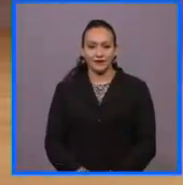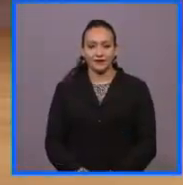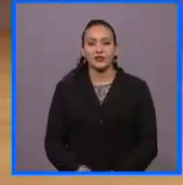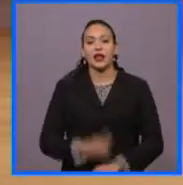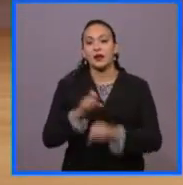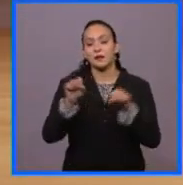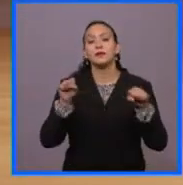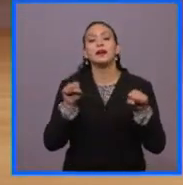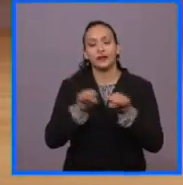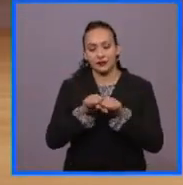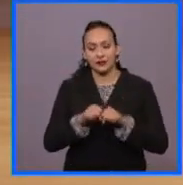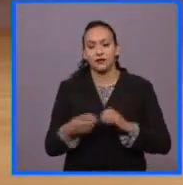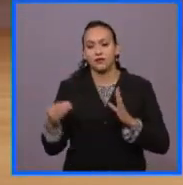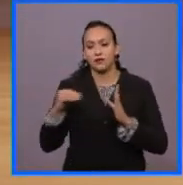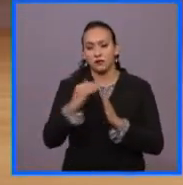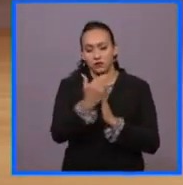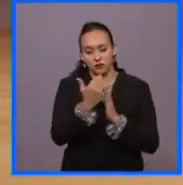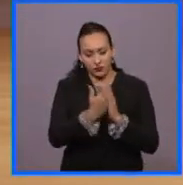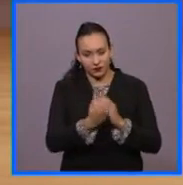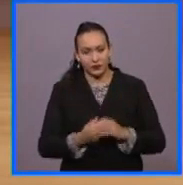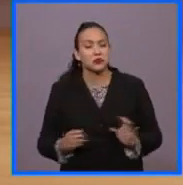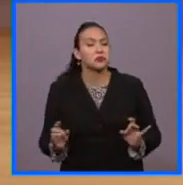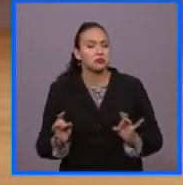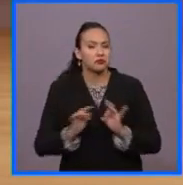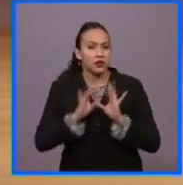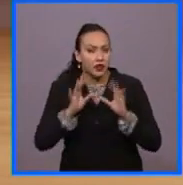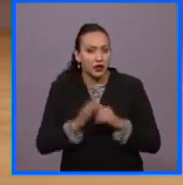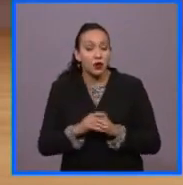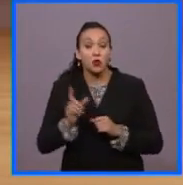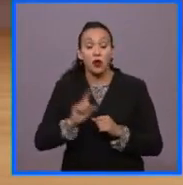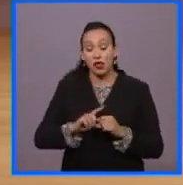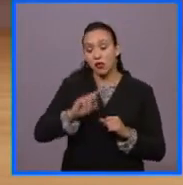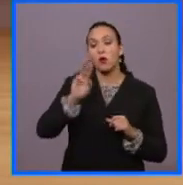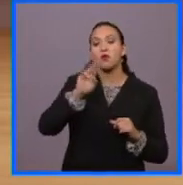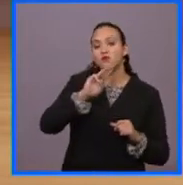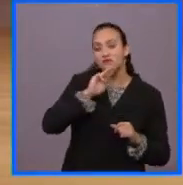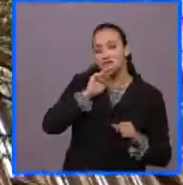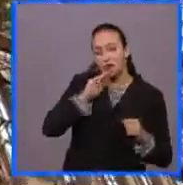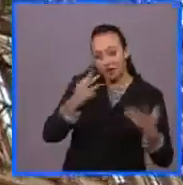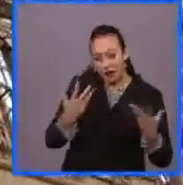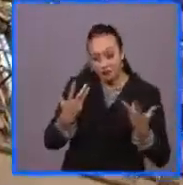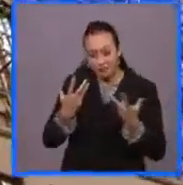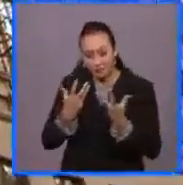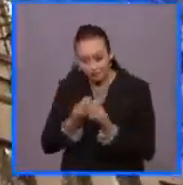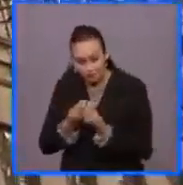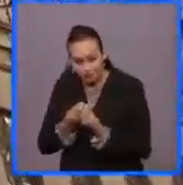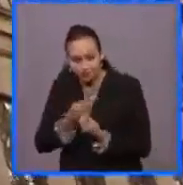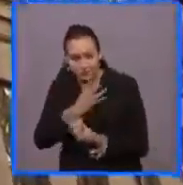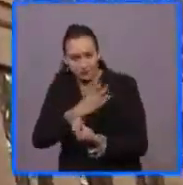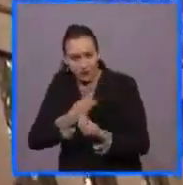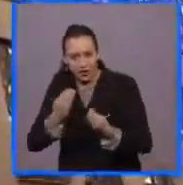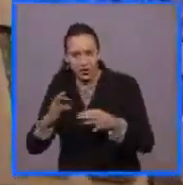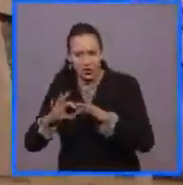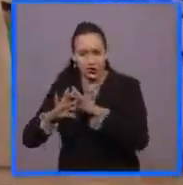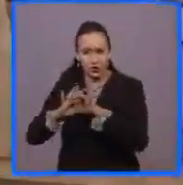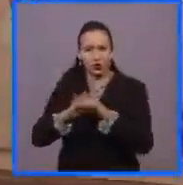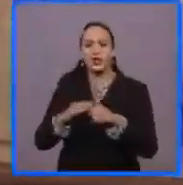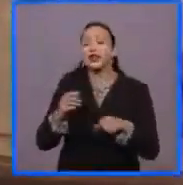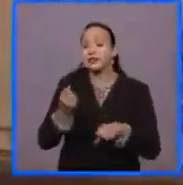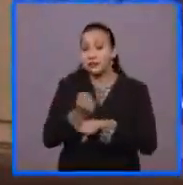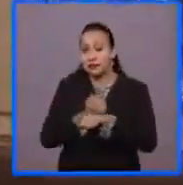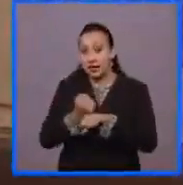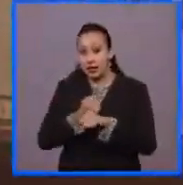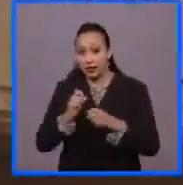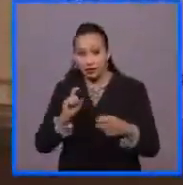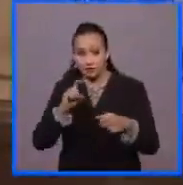La primera sala de la Corte estableció que en los casos de comaternidad no es el lazo biológico lo que determina la filiación con una